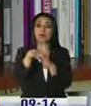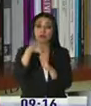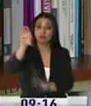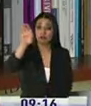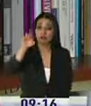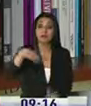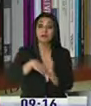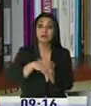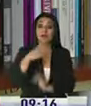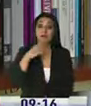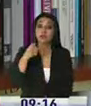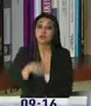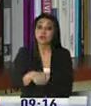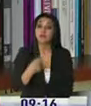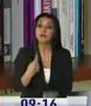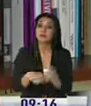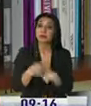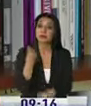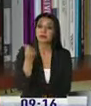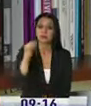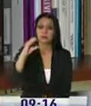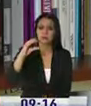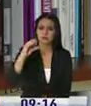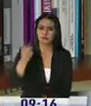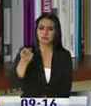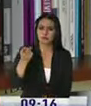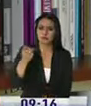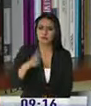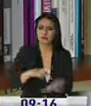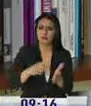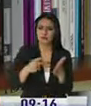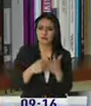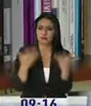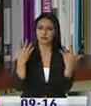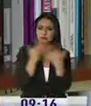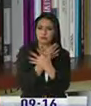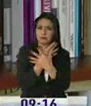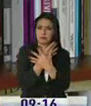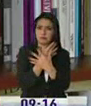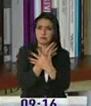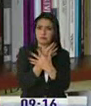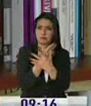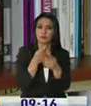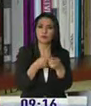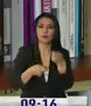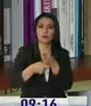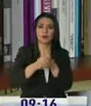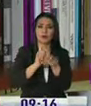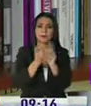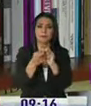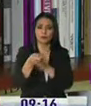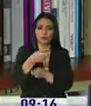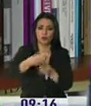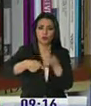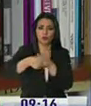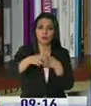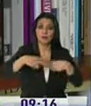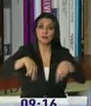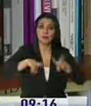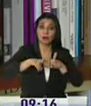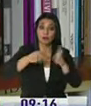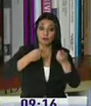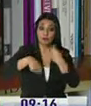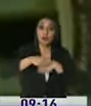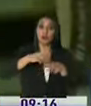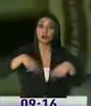Y el banco le va a decir, yo le vendo los billetes. Entonces se genera una cosa que se llama tipo de cambio, que es el valor